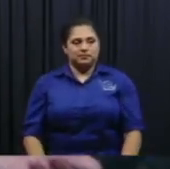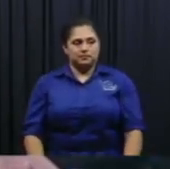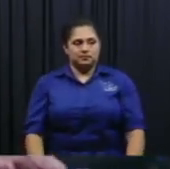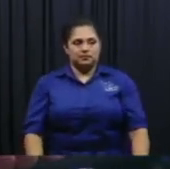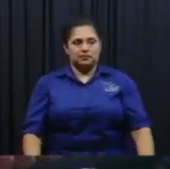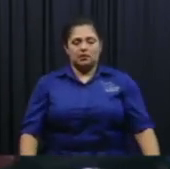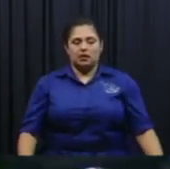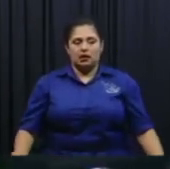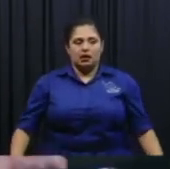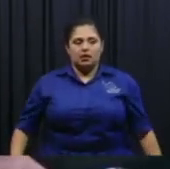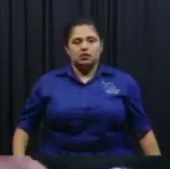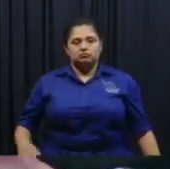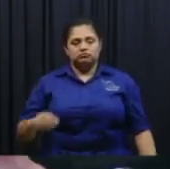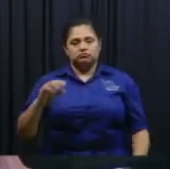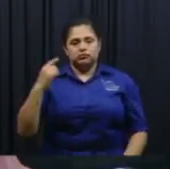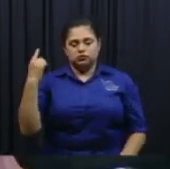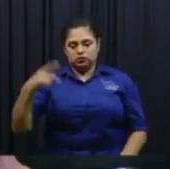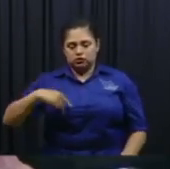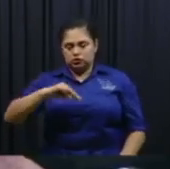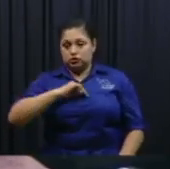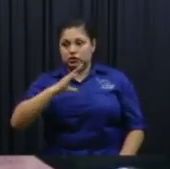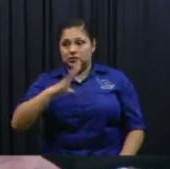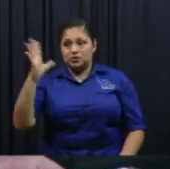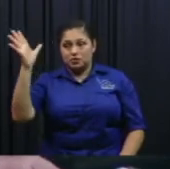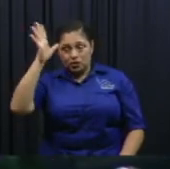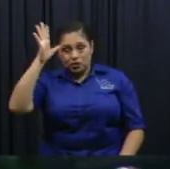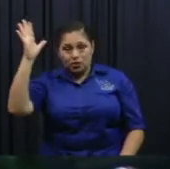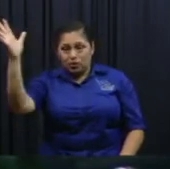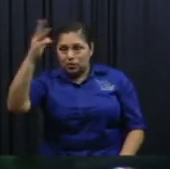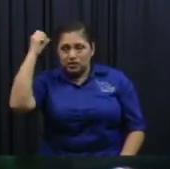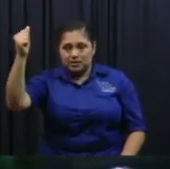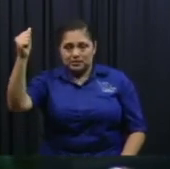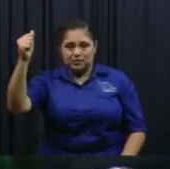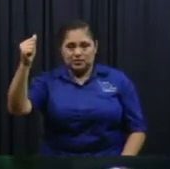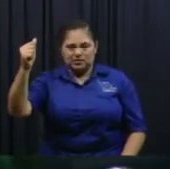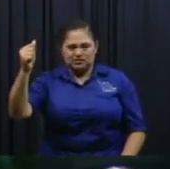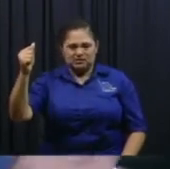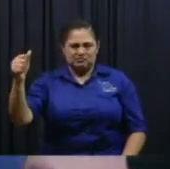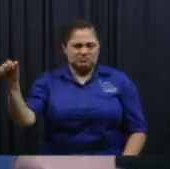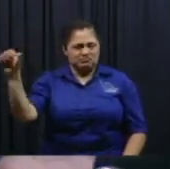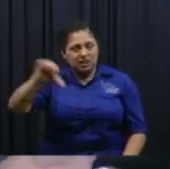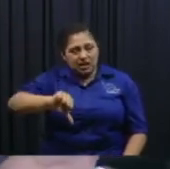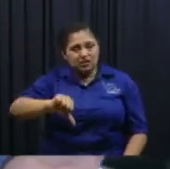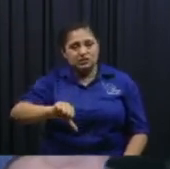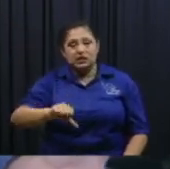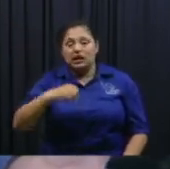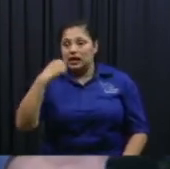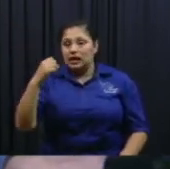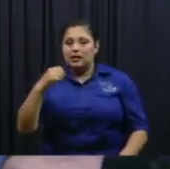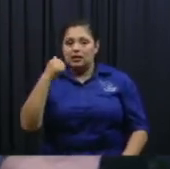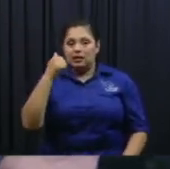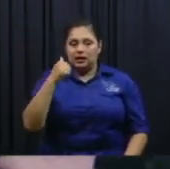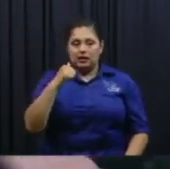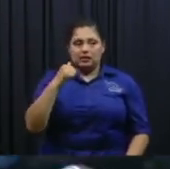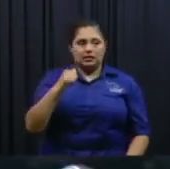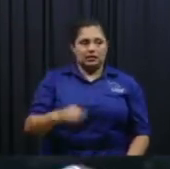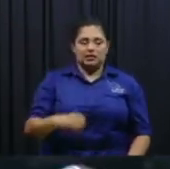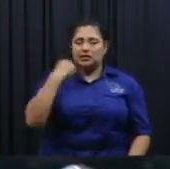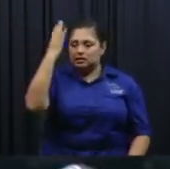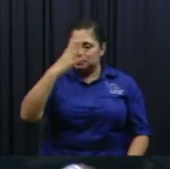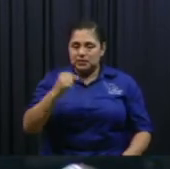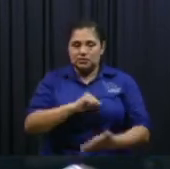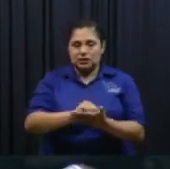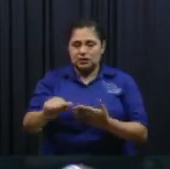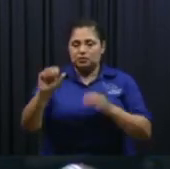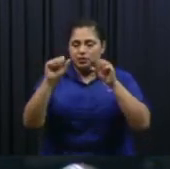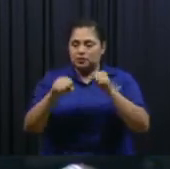conceptos en los cuales podemos estar equivocados y en un buen espíritu podemos conversar y decir